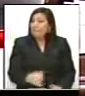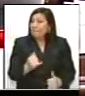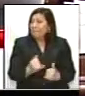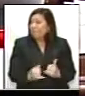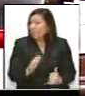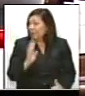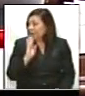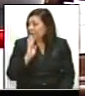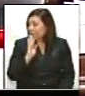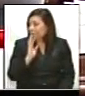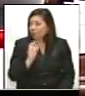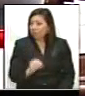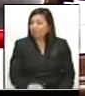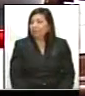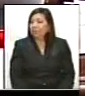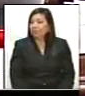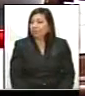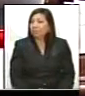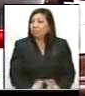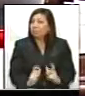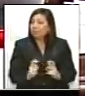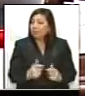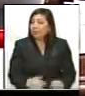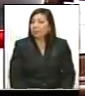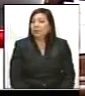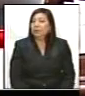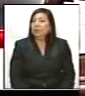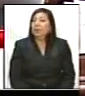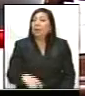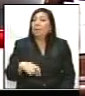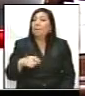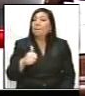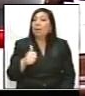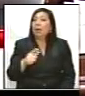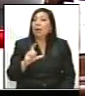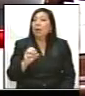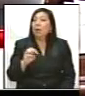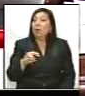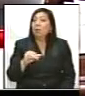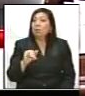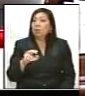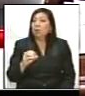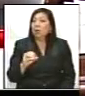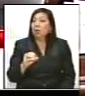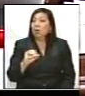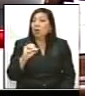de oradores, tiene la palabra el congresista Palomino Ortiz, presidente de la Comisión de Cultura.